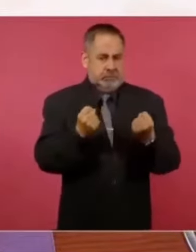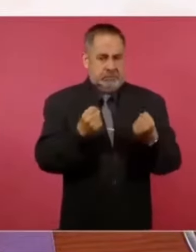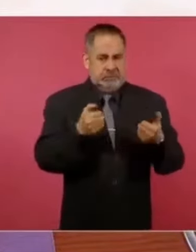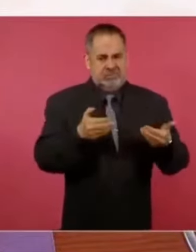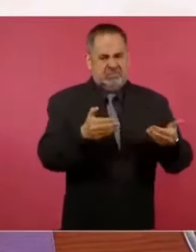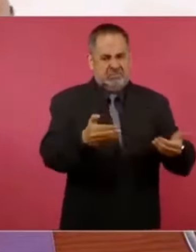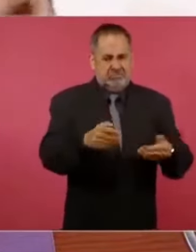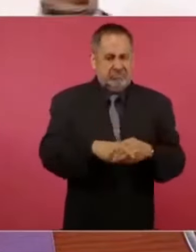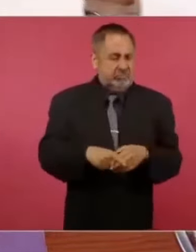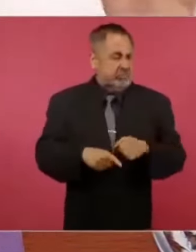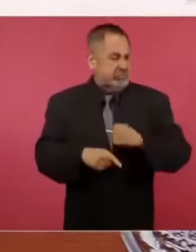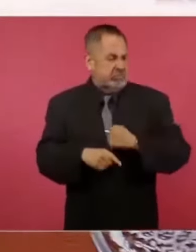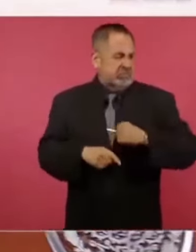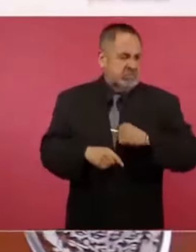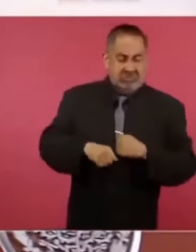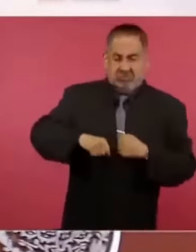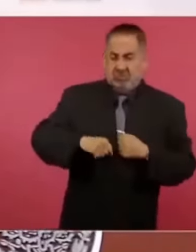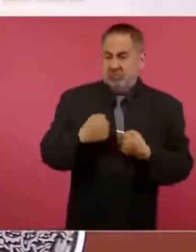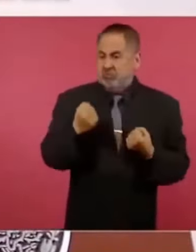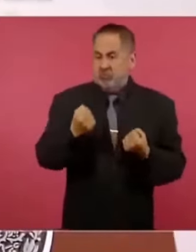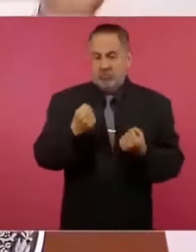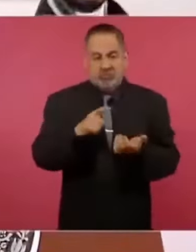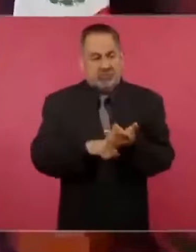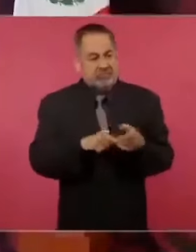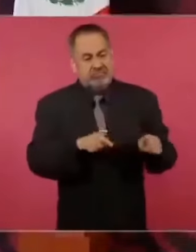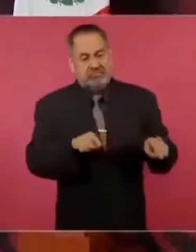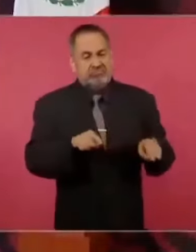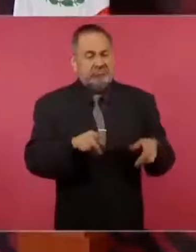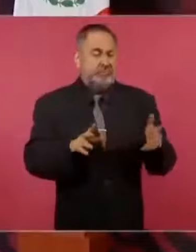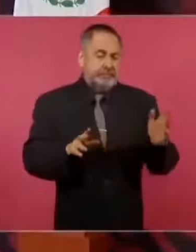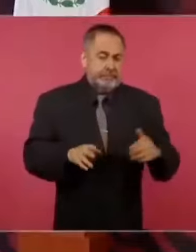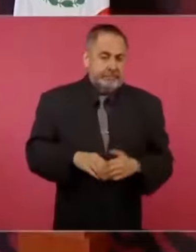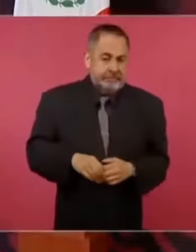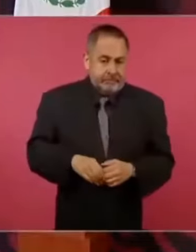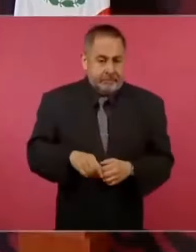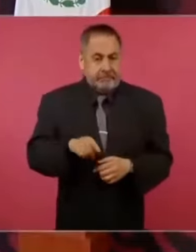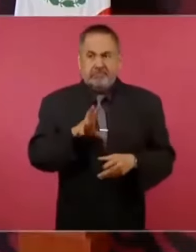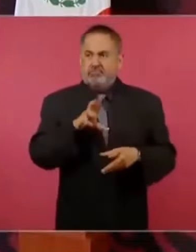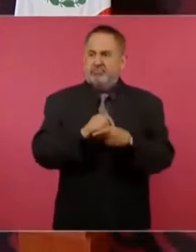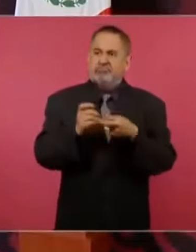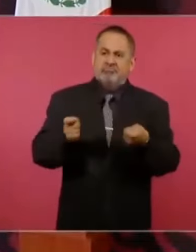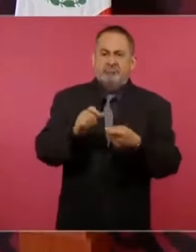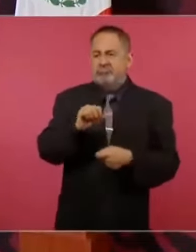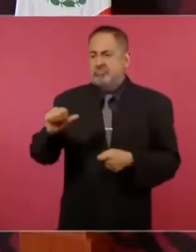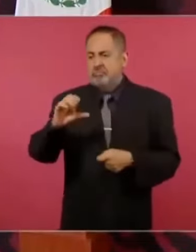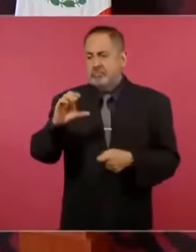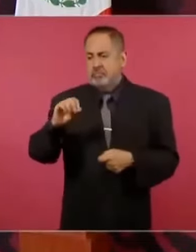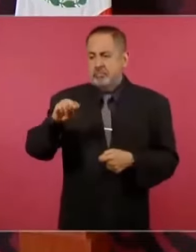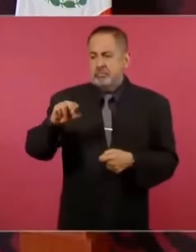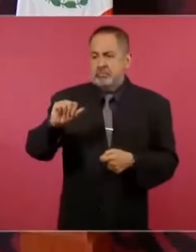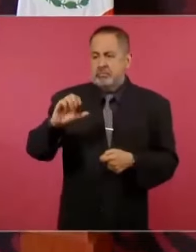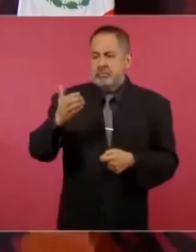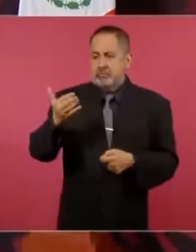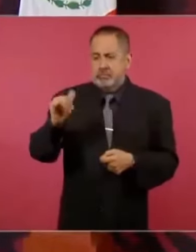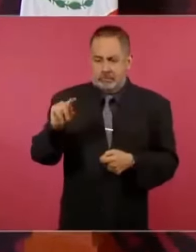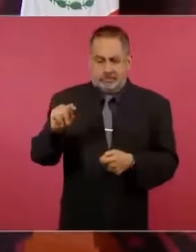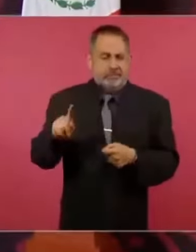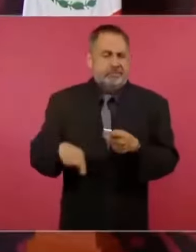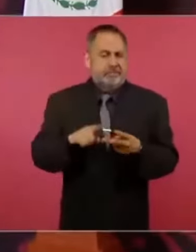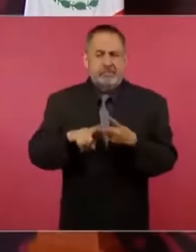y tenían influencias pero en el conit en todas las universidades